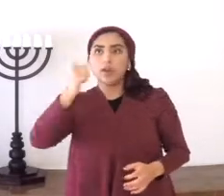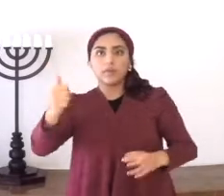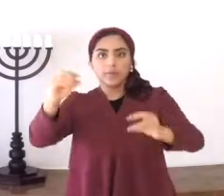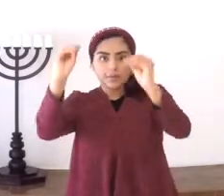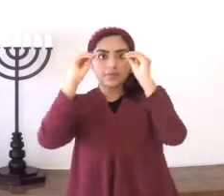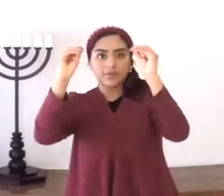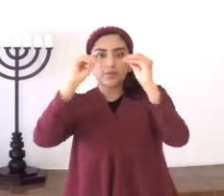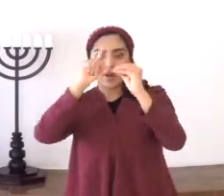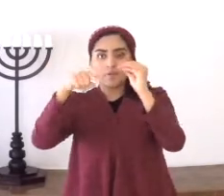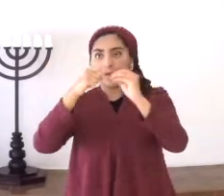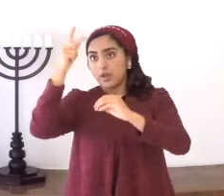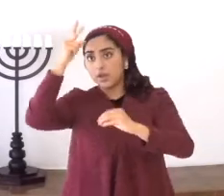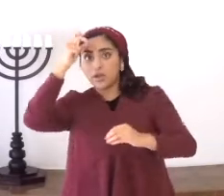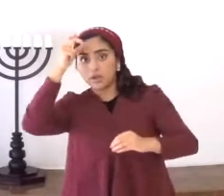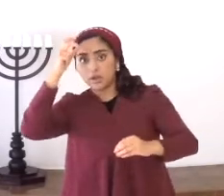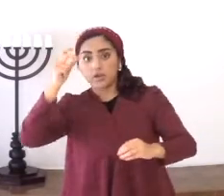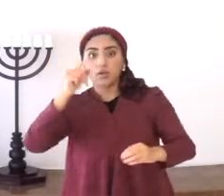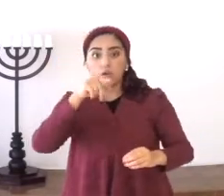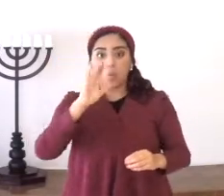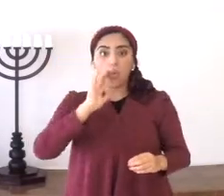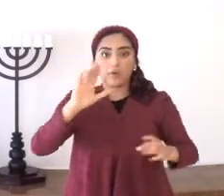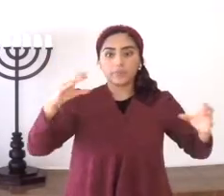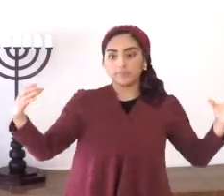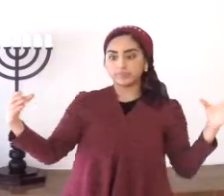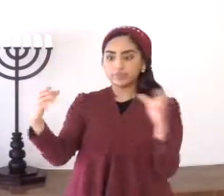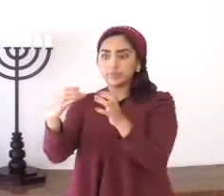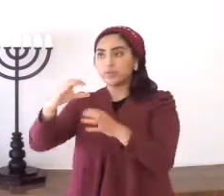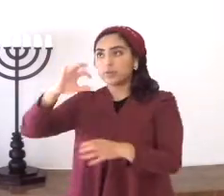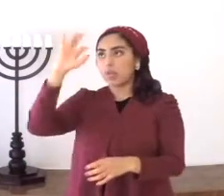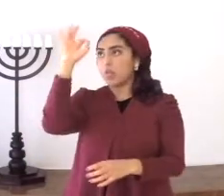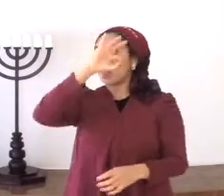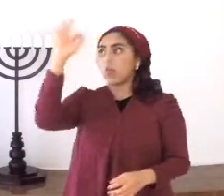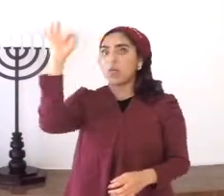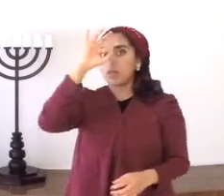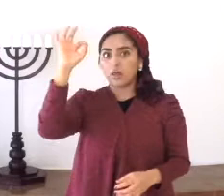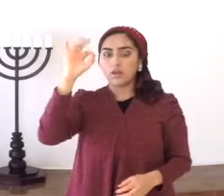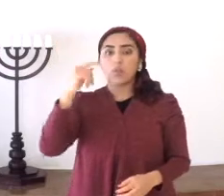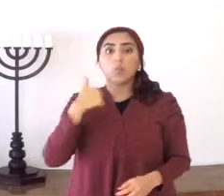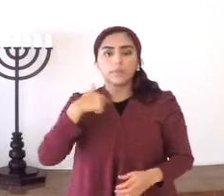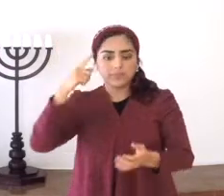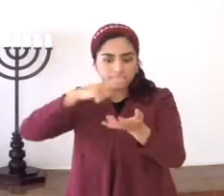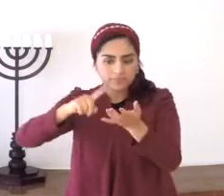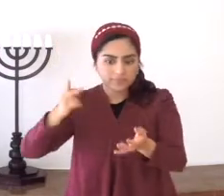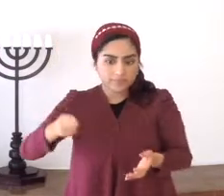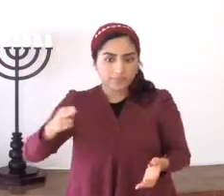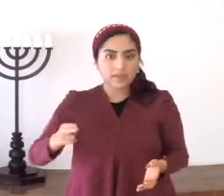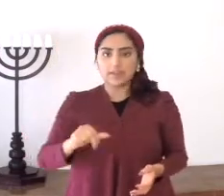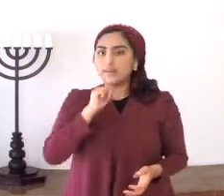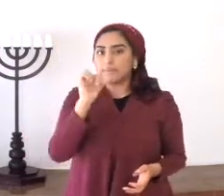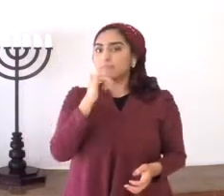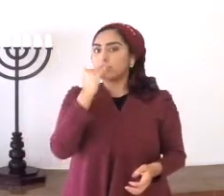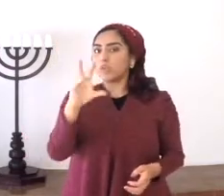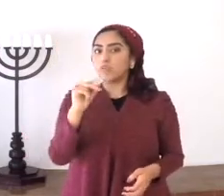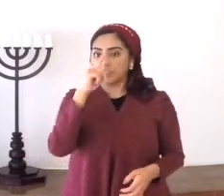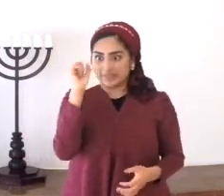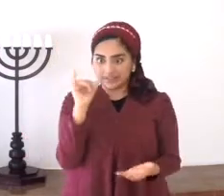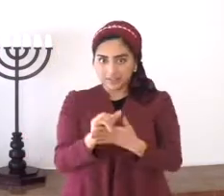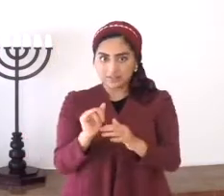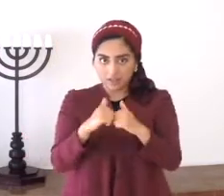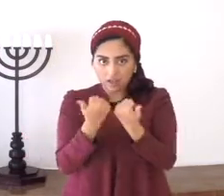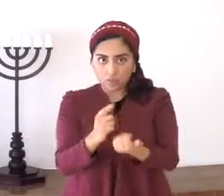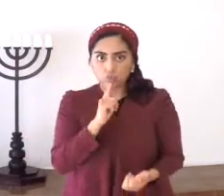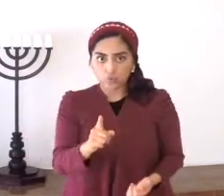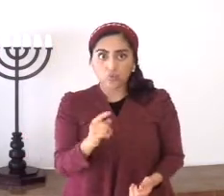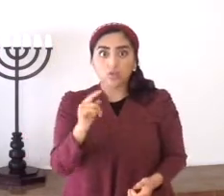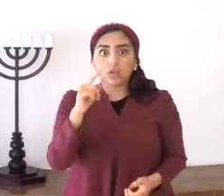muchos escucharán doctrinas de demonios, negando la fe, se van a reunir según sus propias concupiscencias. Entonces se revisa el